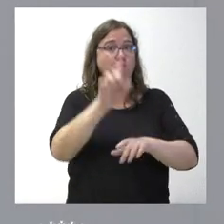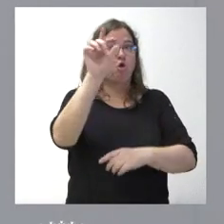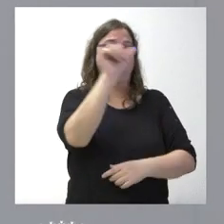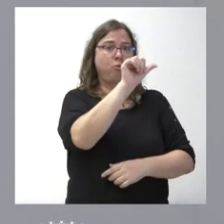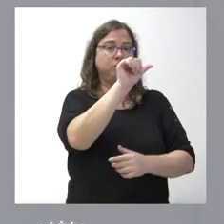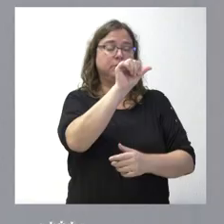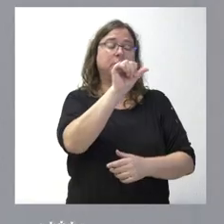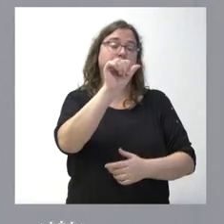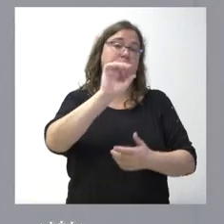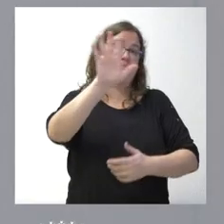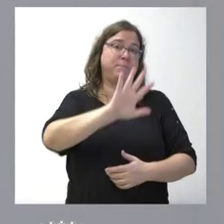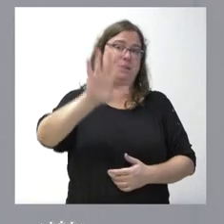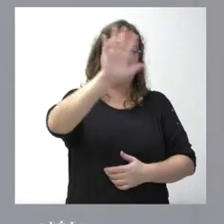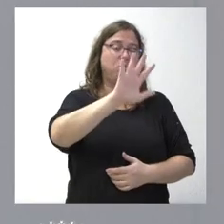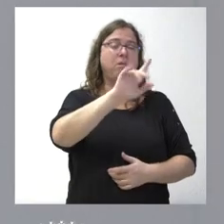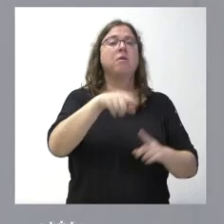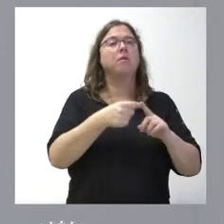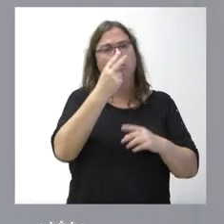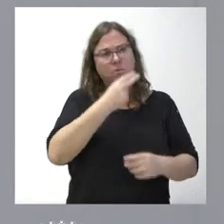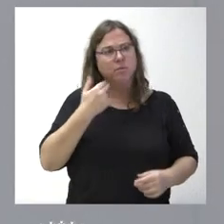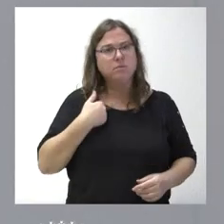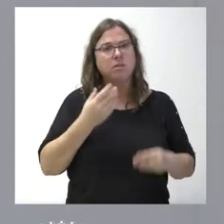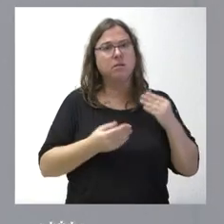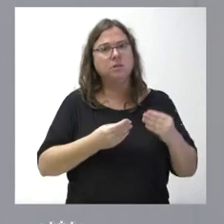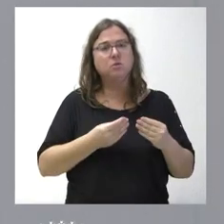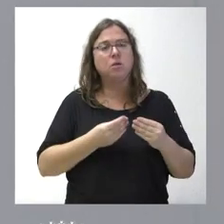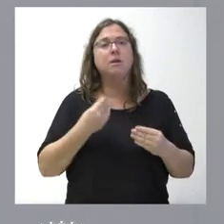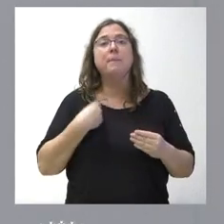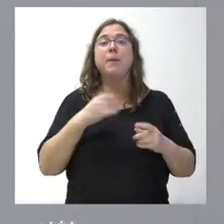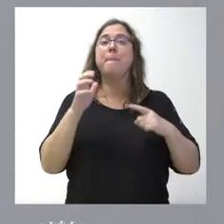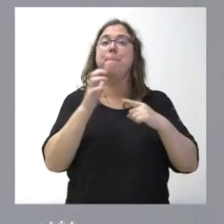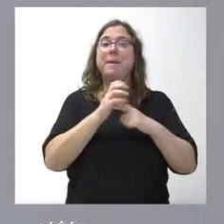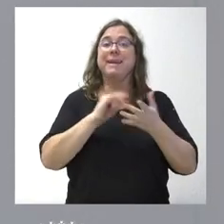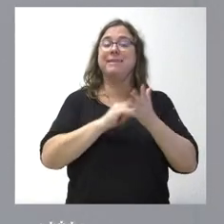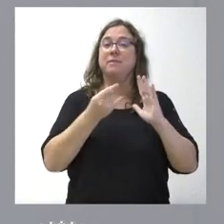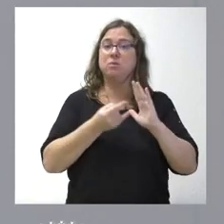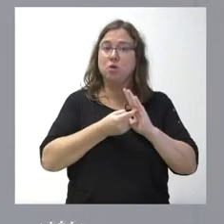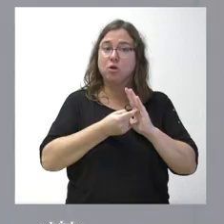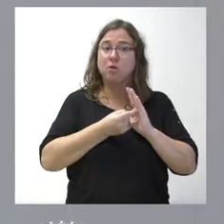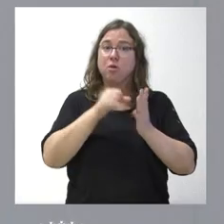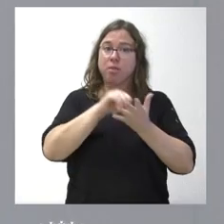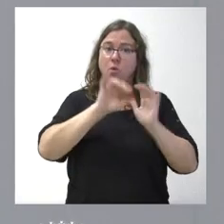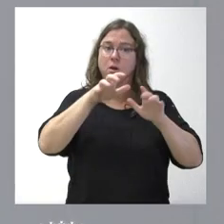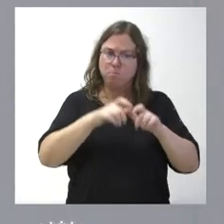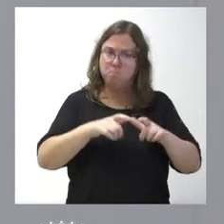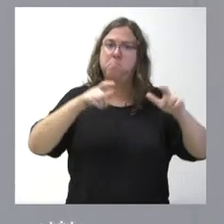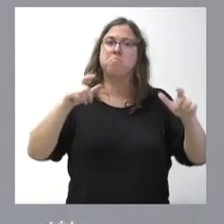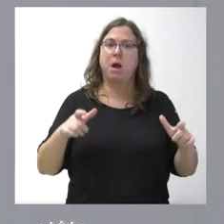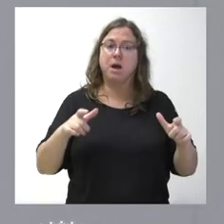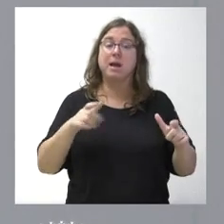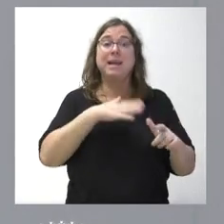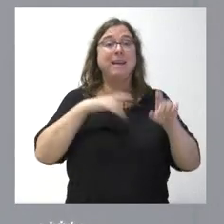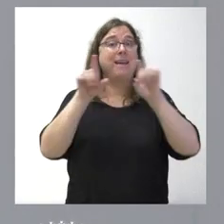ibérica nos íbamos a comprometer como estamos haciendo en la ampliación del parque tecnológico de León en atraer empresas